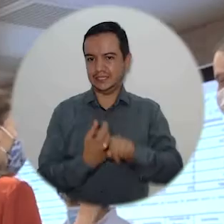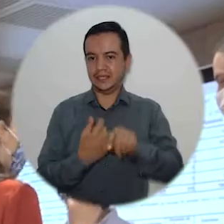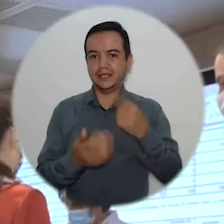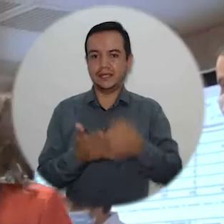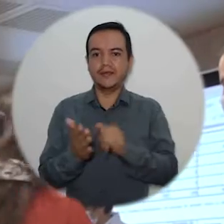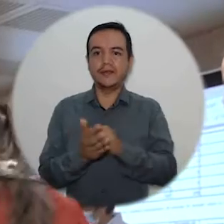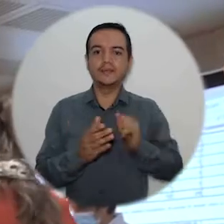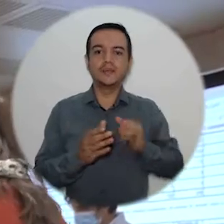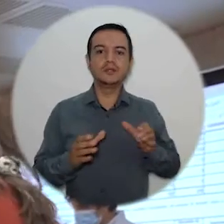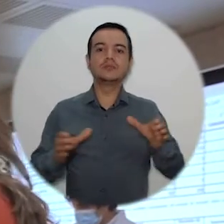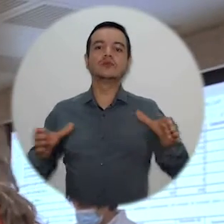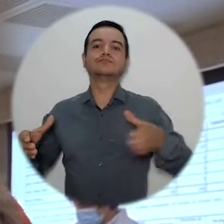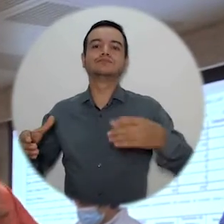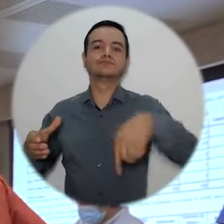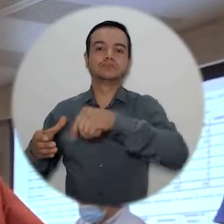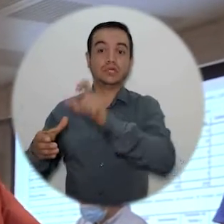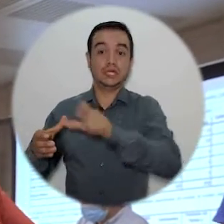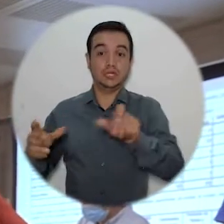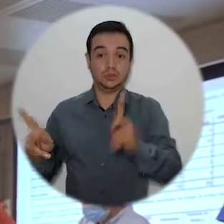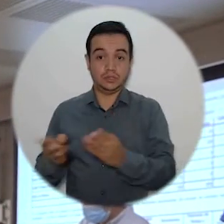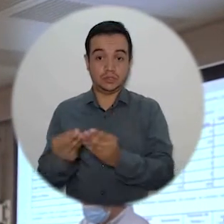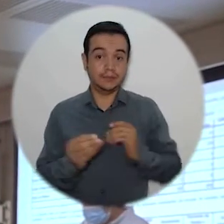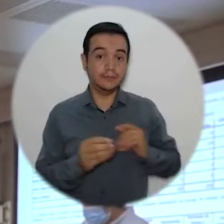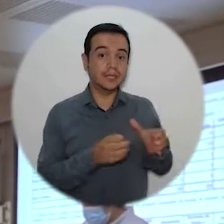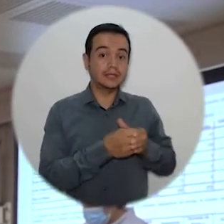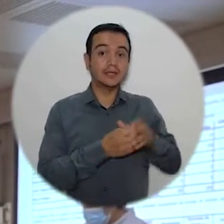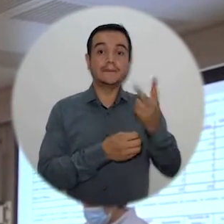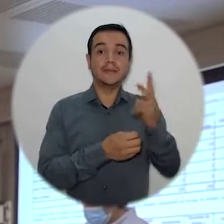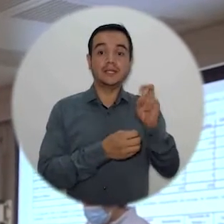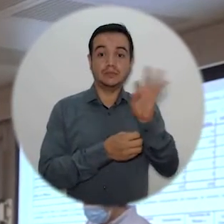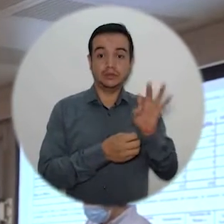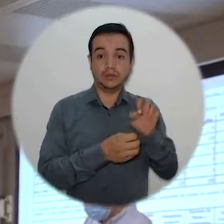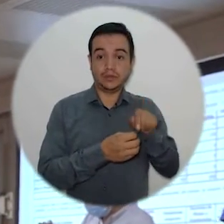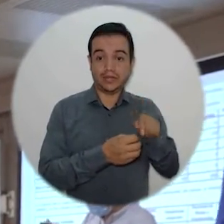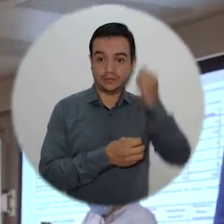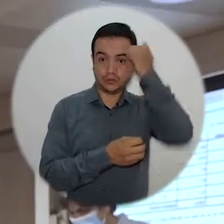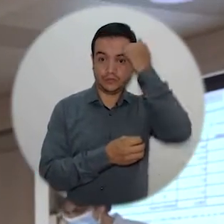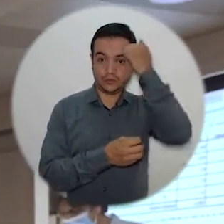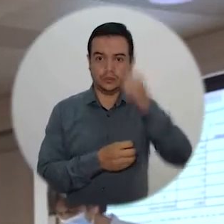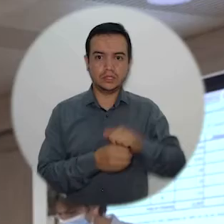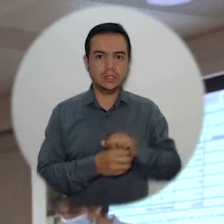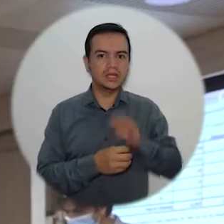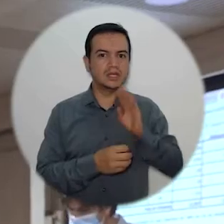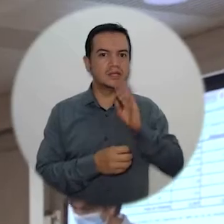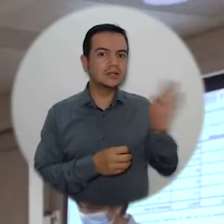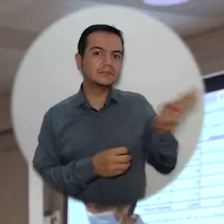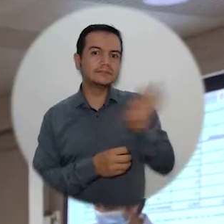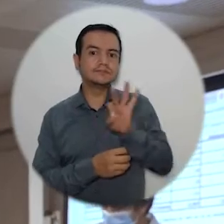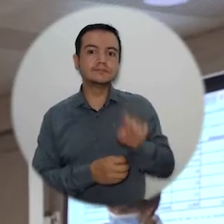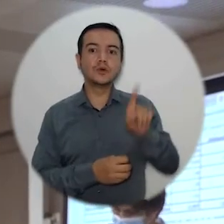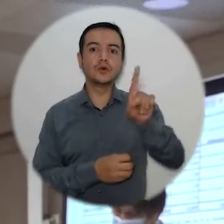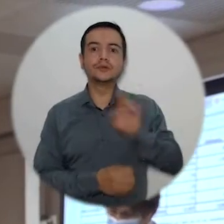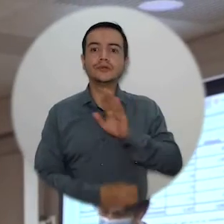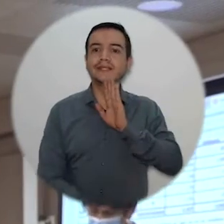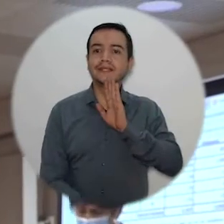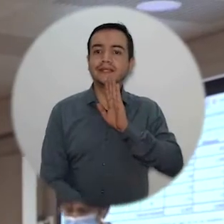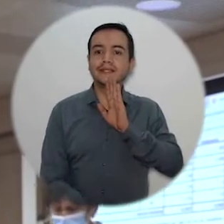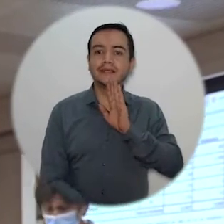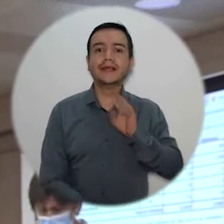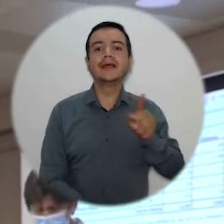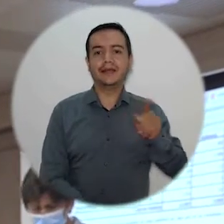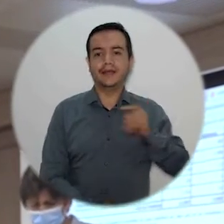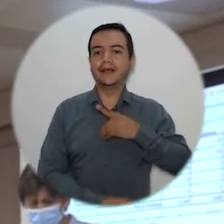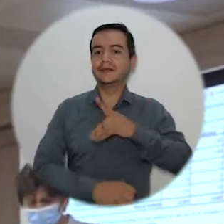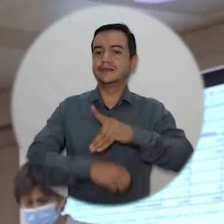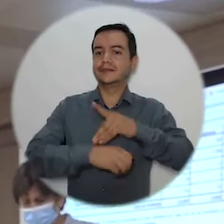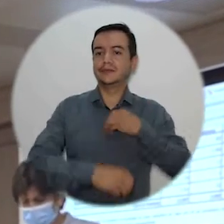censo en los estudiantes y un 20% de los docentes. El candidato que llena ese requisito para poder